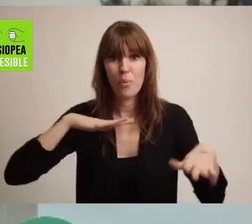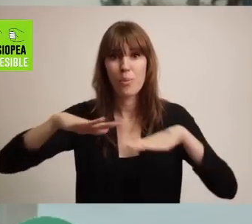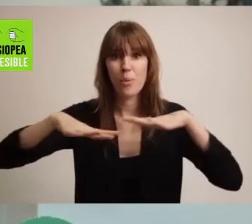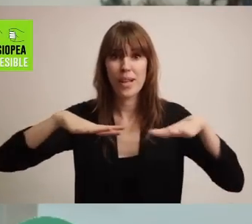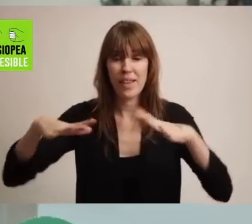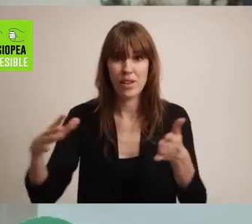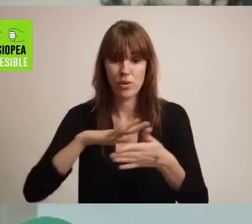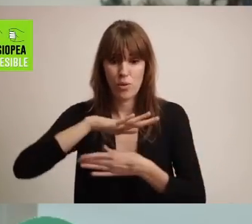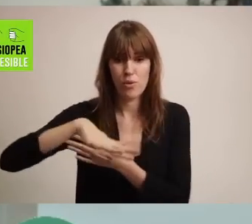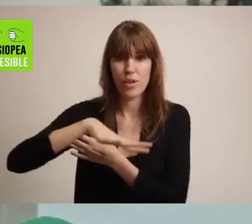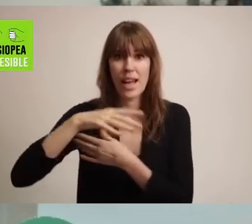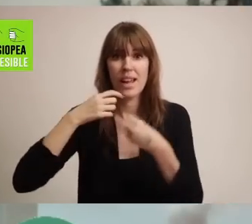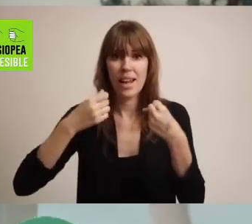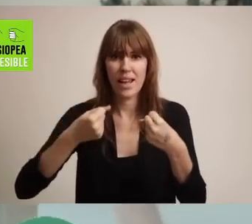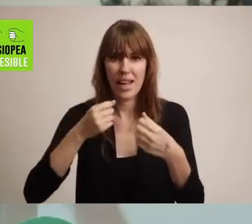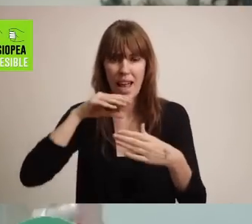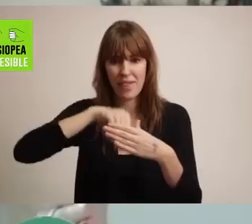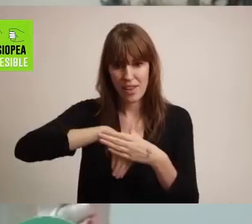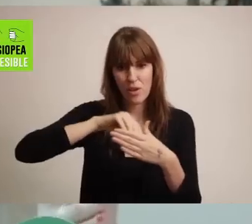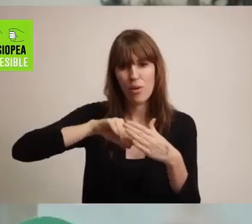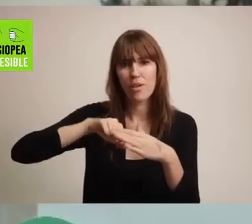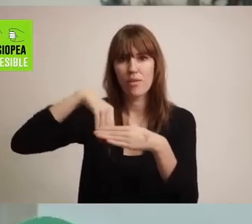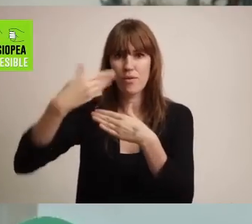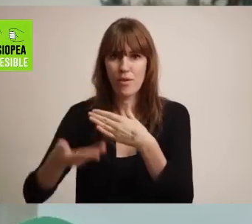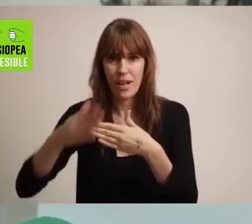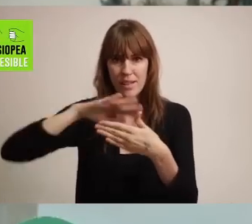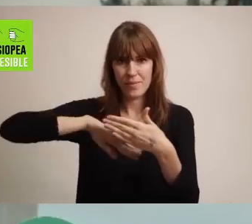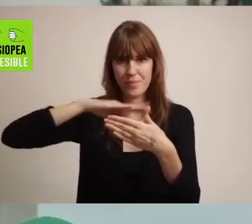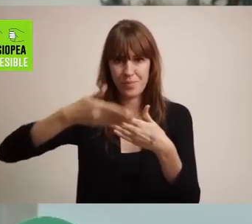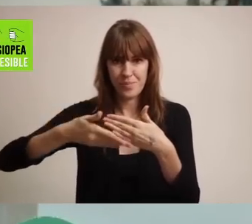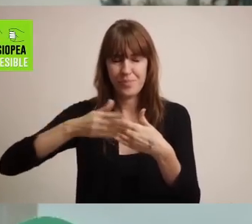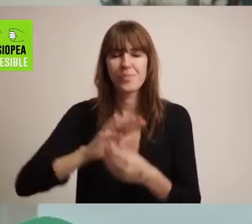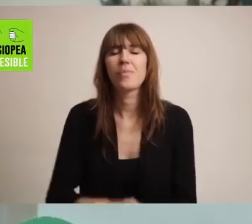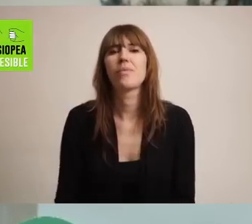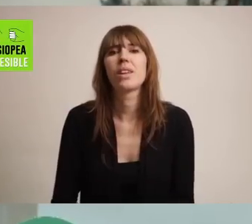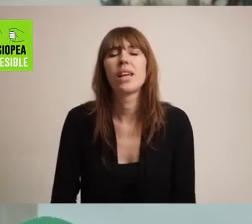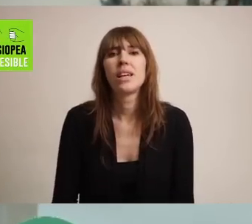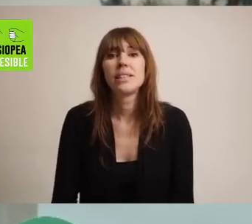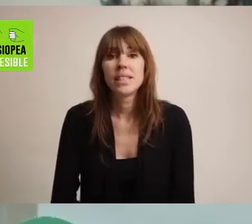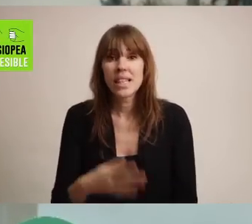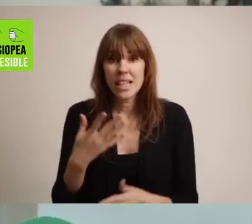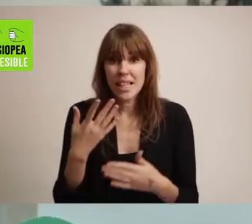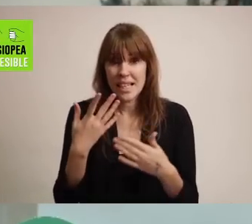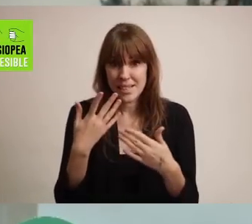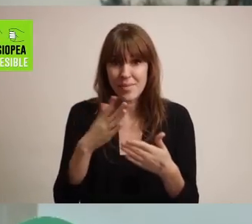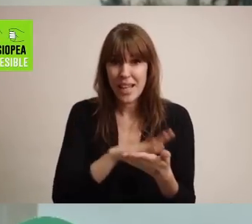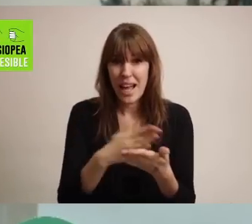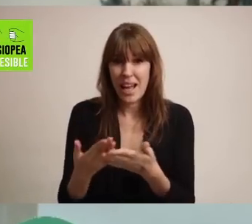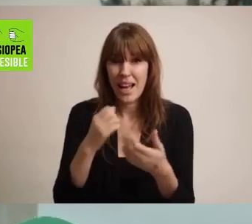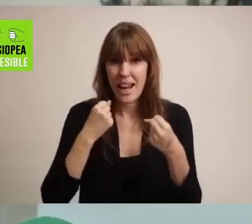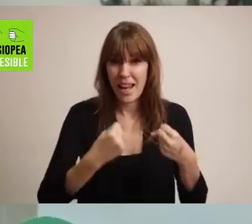nuestro campo energético, interno y externo. Estos canales de energía, que están dentro de nuestra